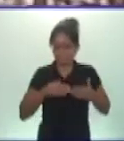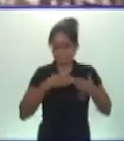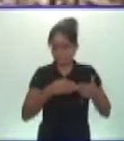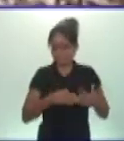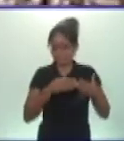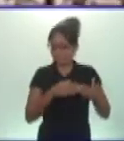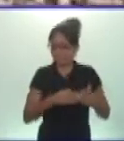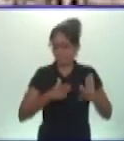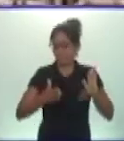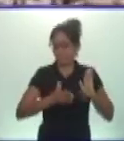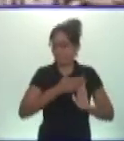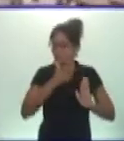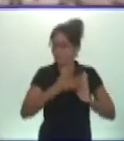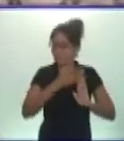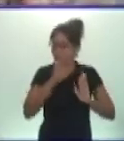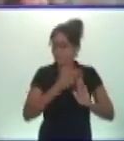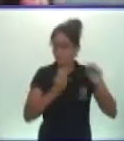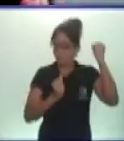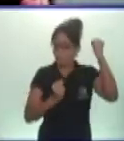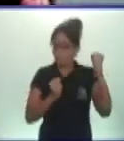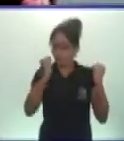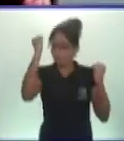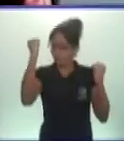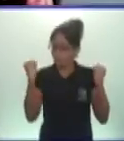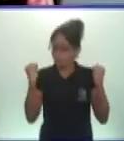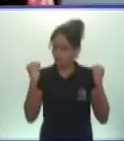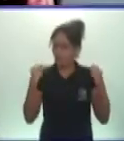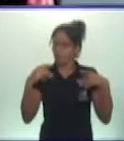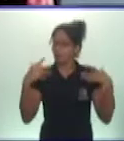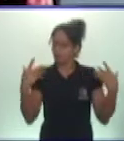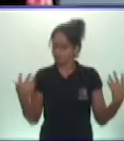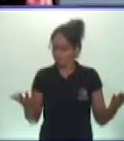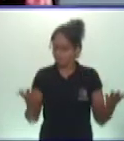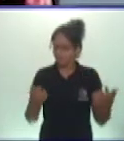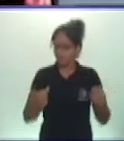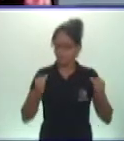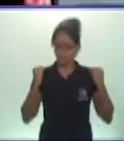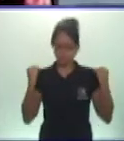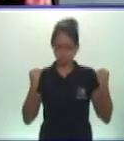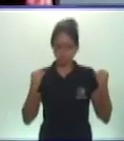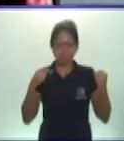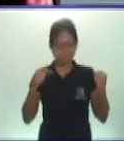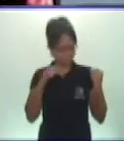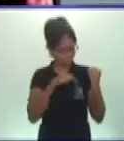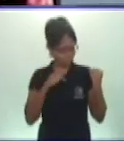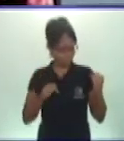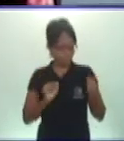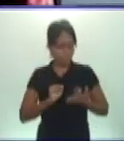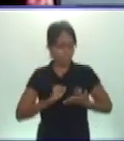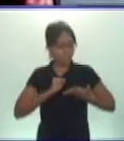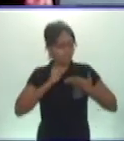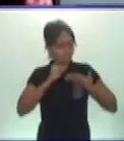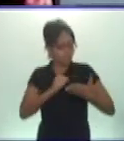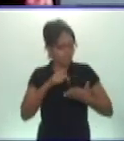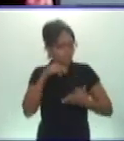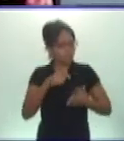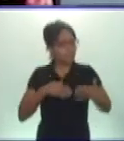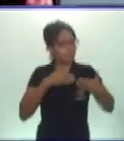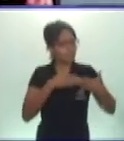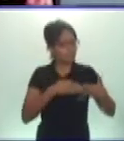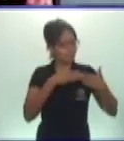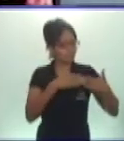comienzan a construir incluso edificaciones para darle servicios a la flota. Por tanto, esto empieza a ser de La Habana una de las